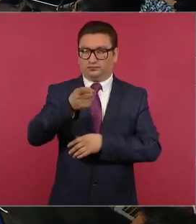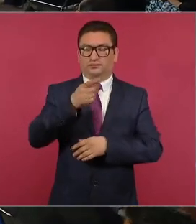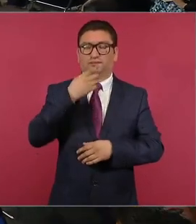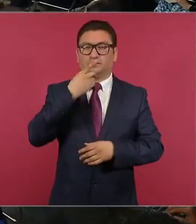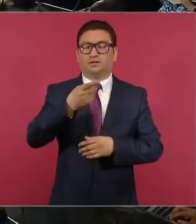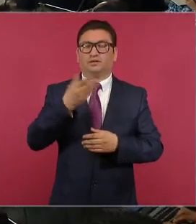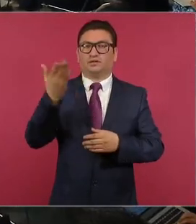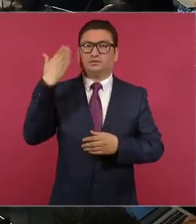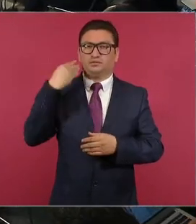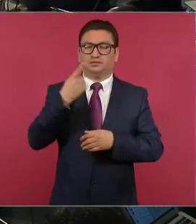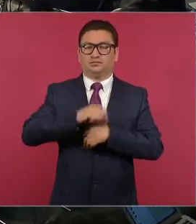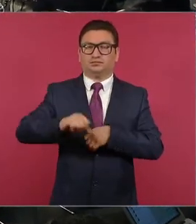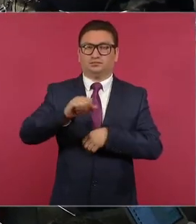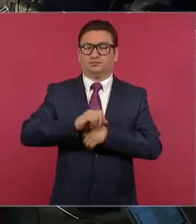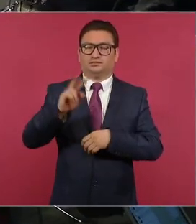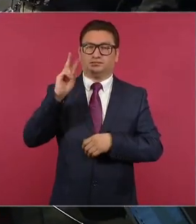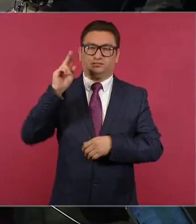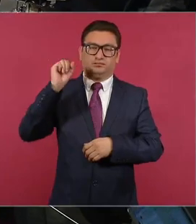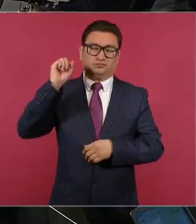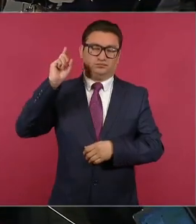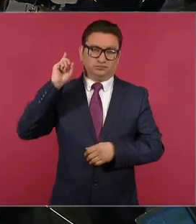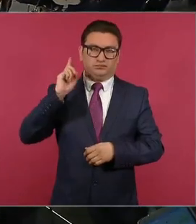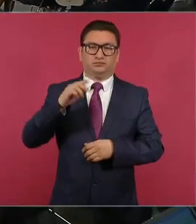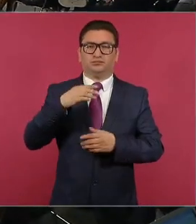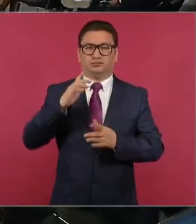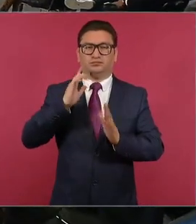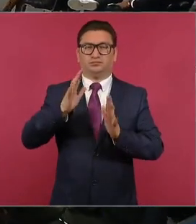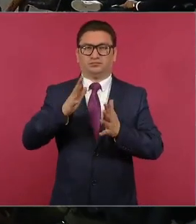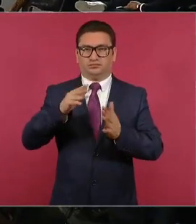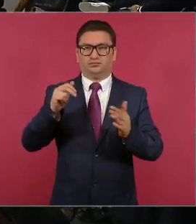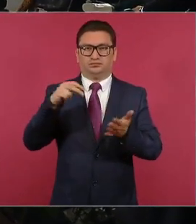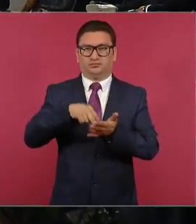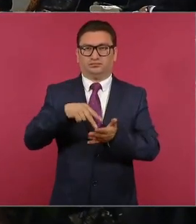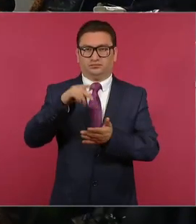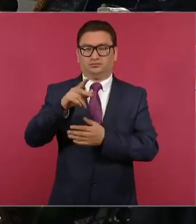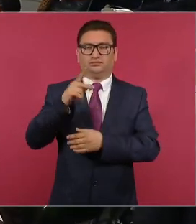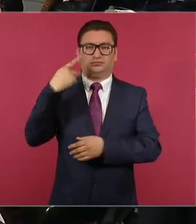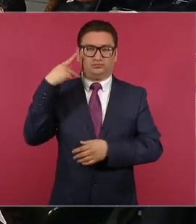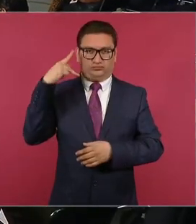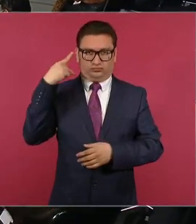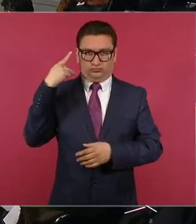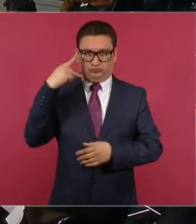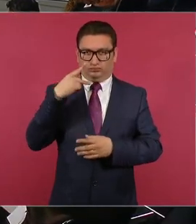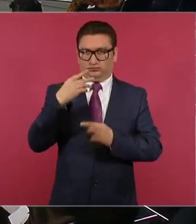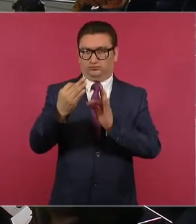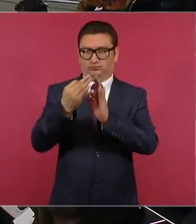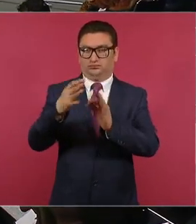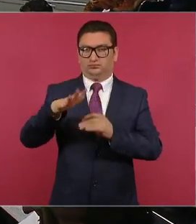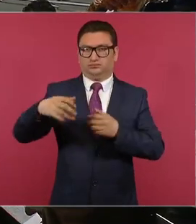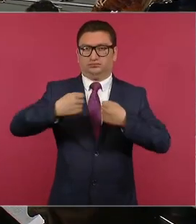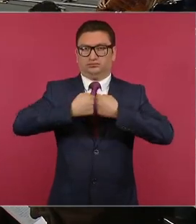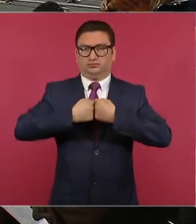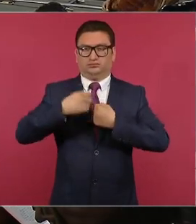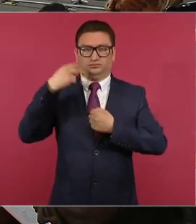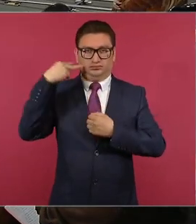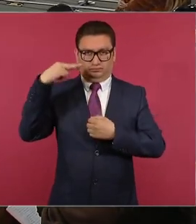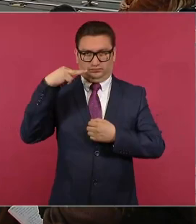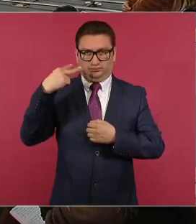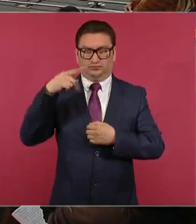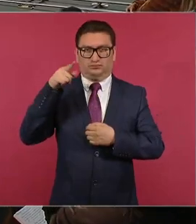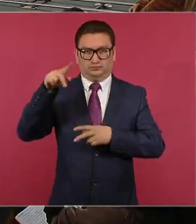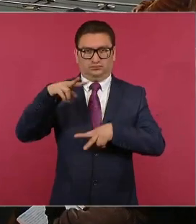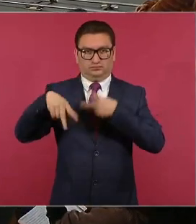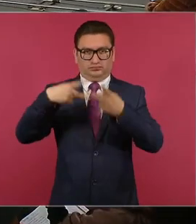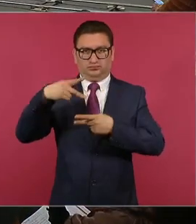el pasado fin de semana tuvimos la oportunidad de estar en Cihuatéutla, Puebla, muy cercana a los límites con el estado de Veracruz,